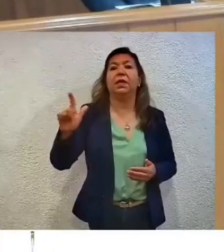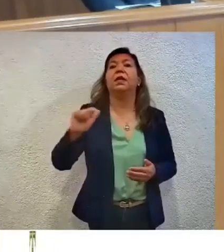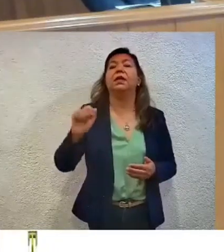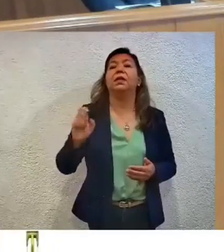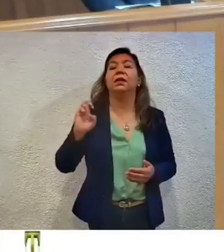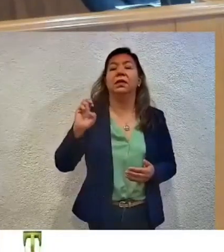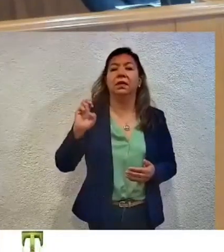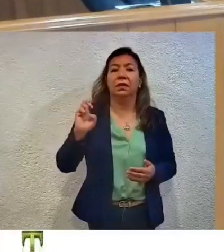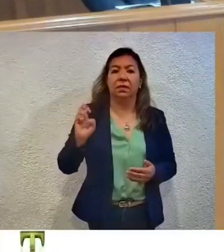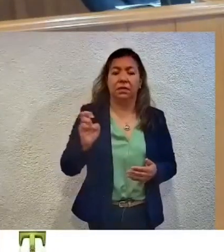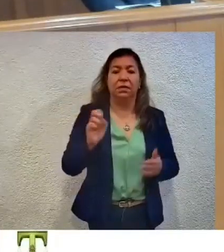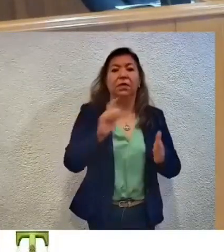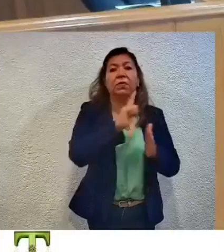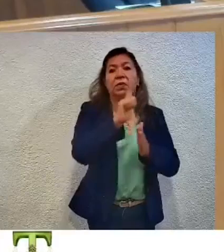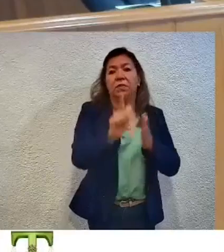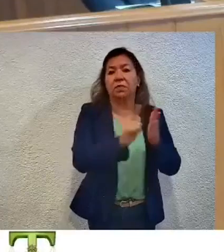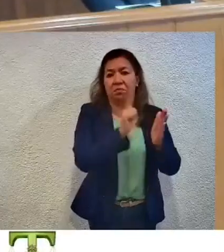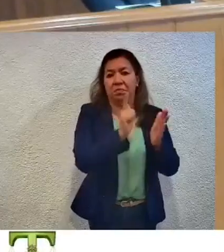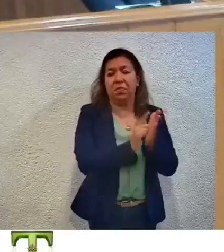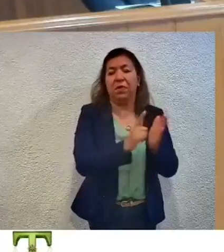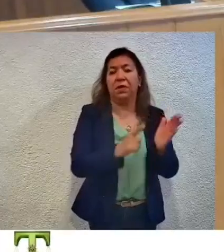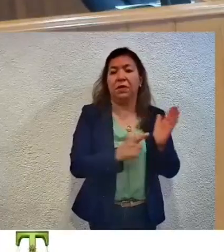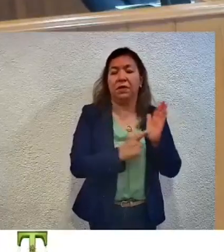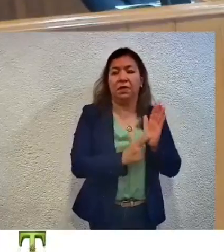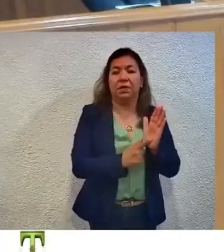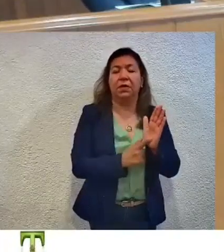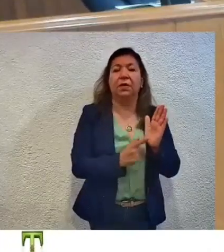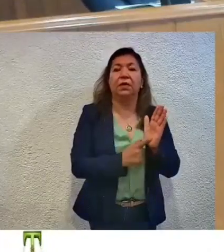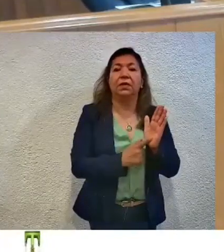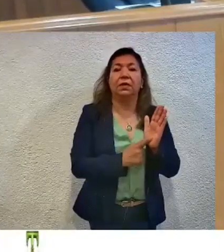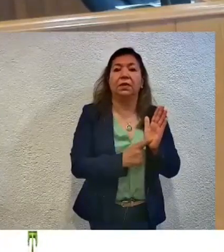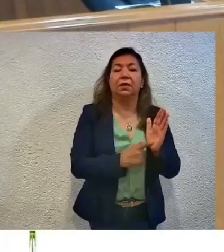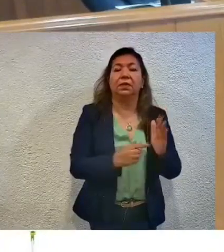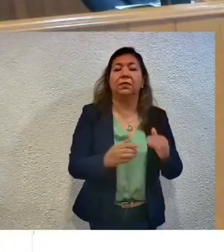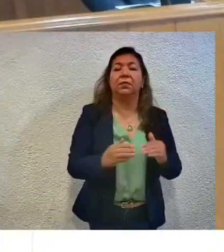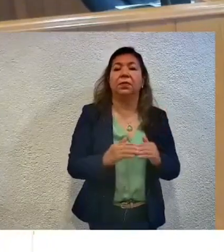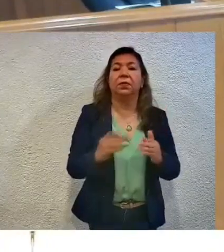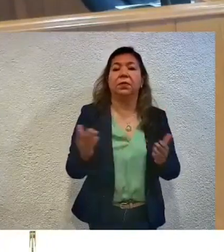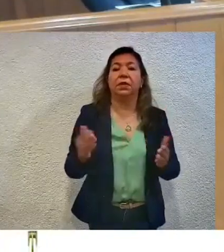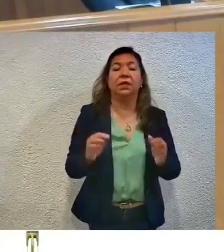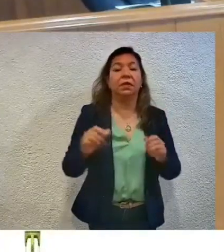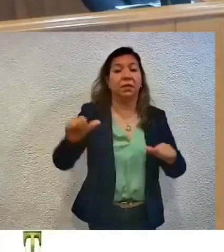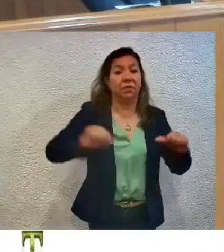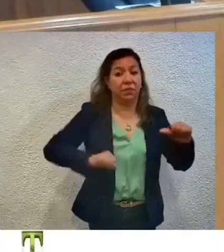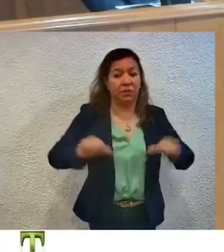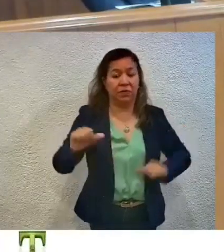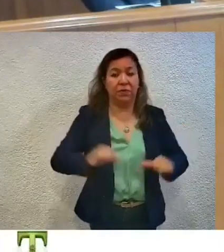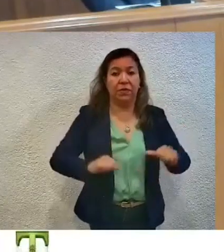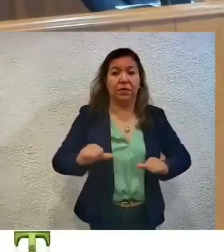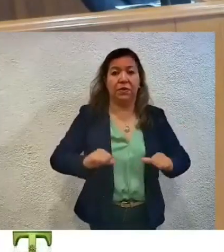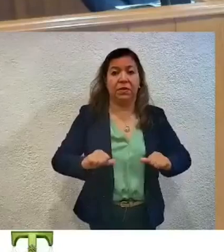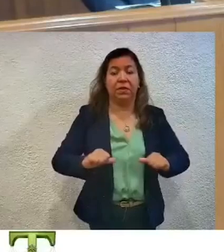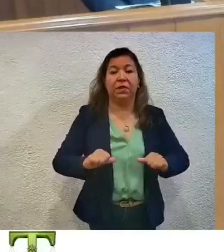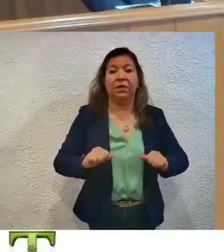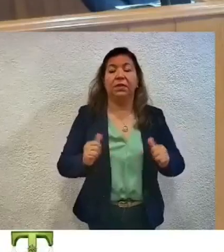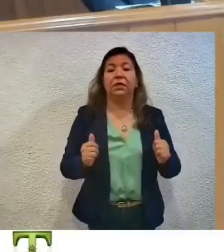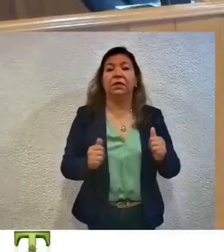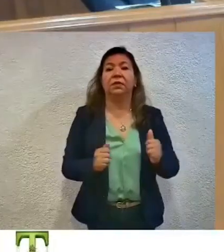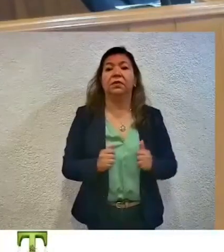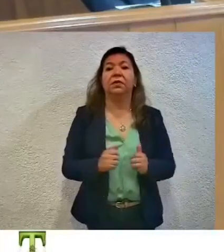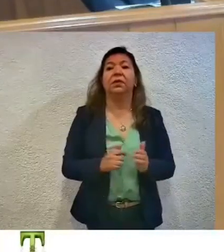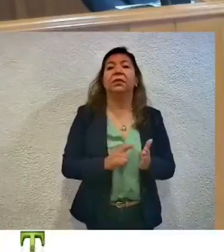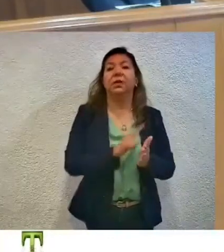aplicable, pues contrario a lo alegado por los promoventes, se coincide plenamente en la determinación realizada por la autoridad